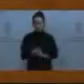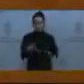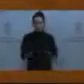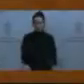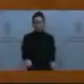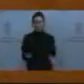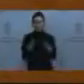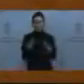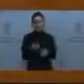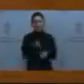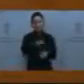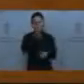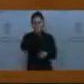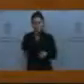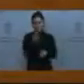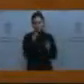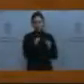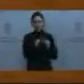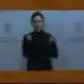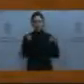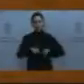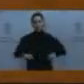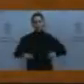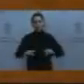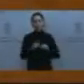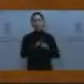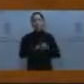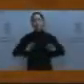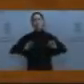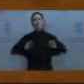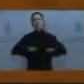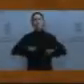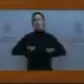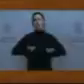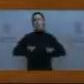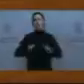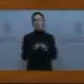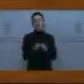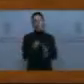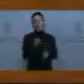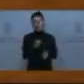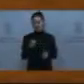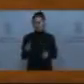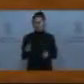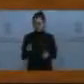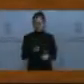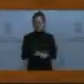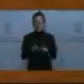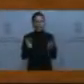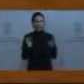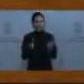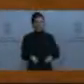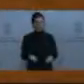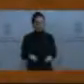Señorías del Grupo Socialista, estamos de acuerdo con que esta iniciativa presentada por el Grupo de Izquierda Unida